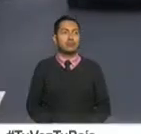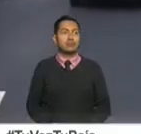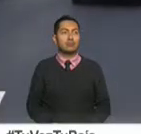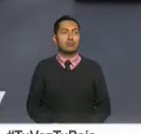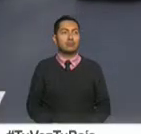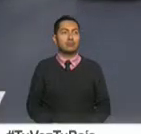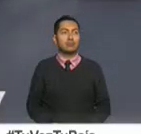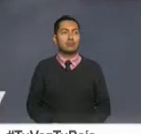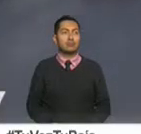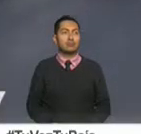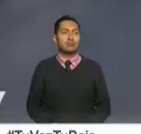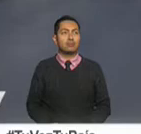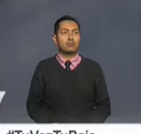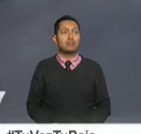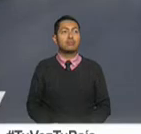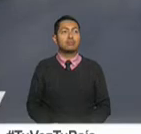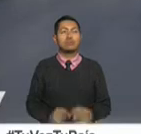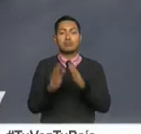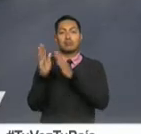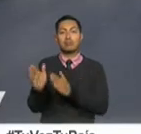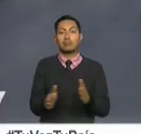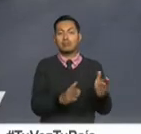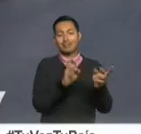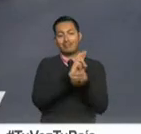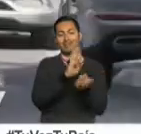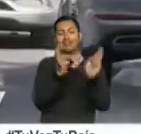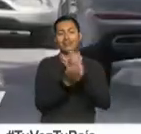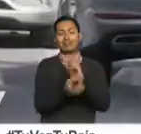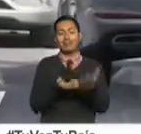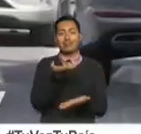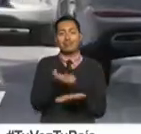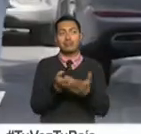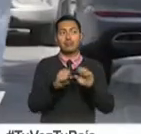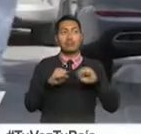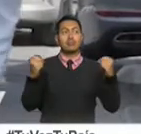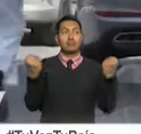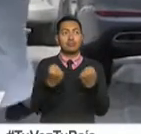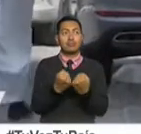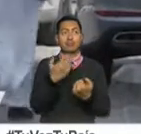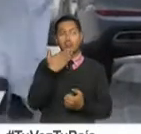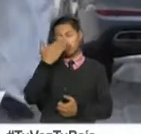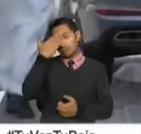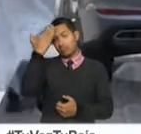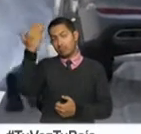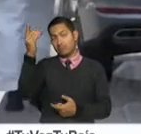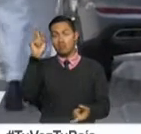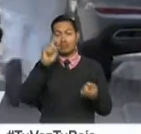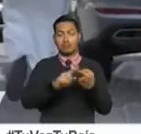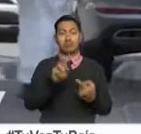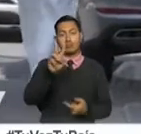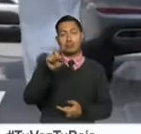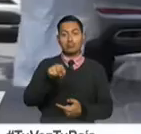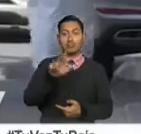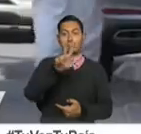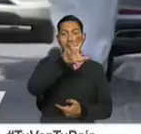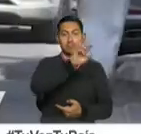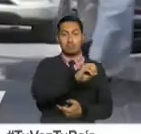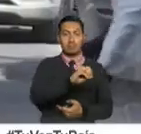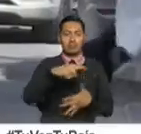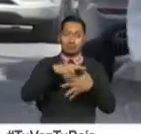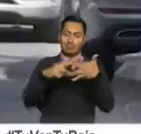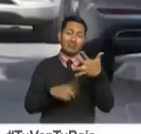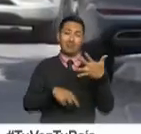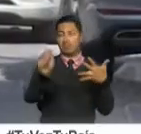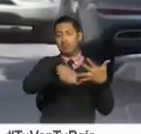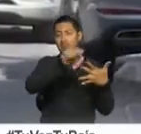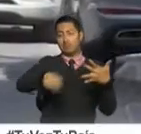En el marco de un ambicioso plan de reformas económicas y sociales de aquí a 2030, Riad parece dispuesto a suavizar algunas